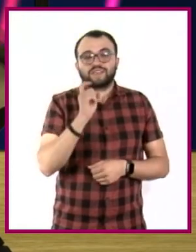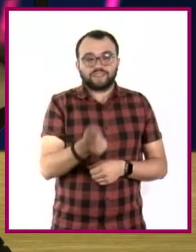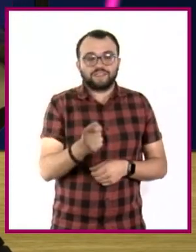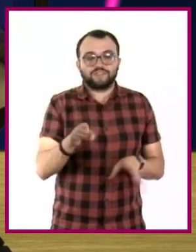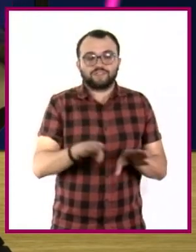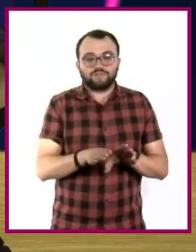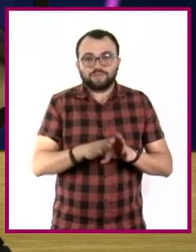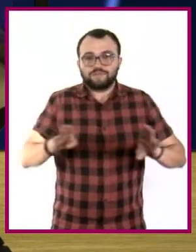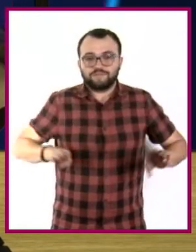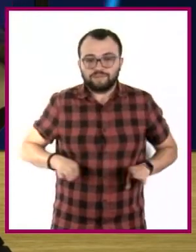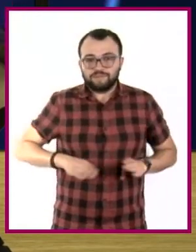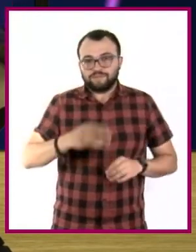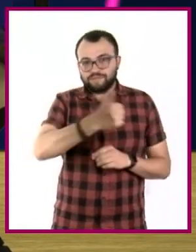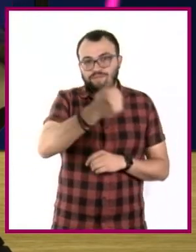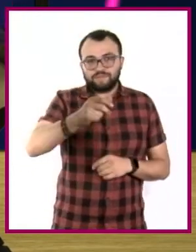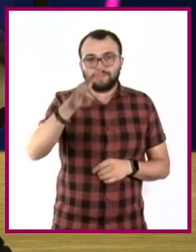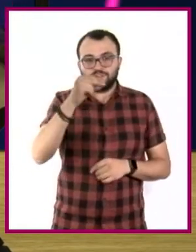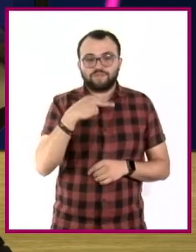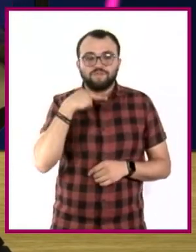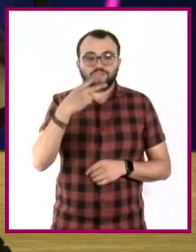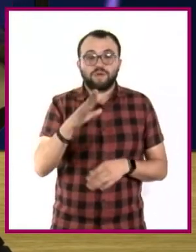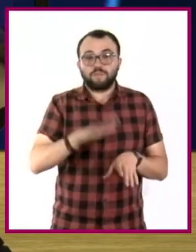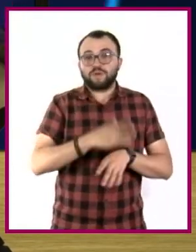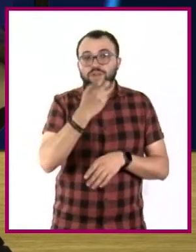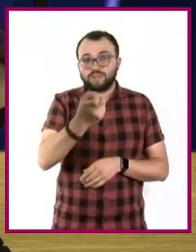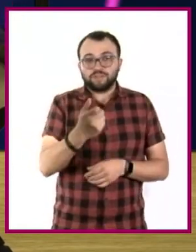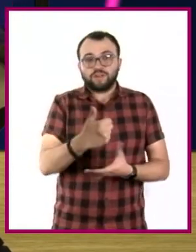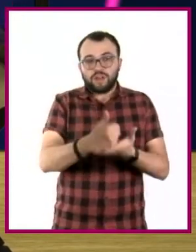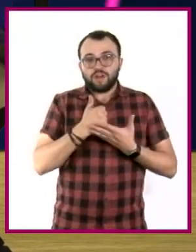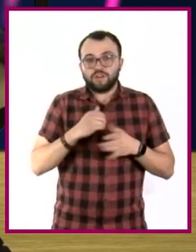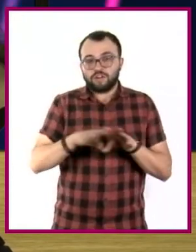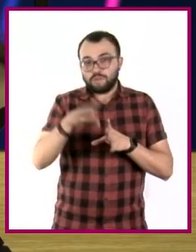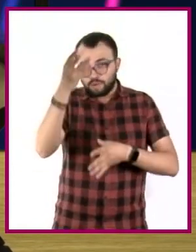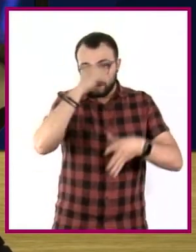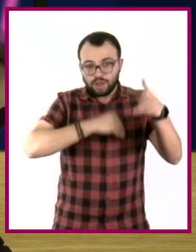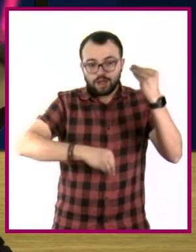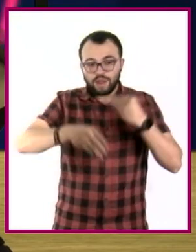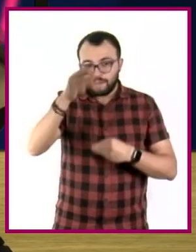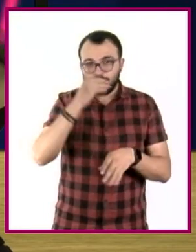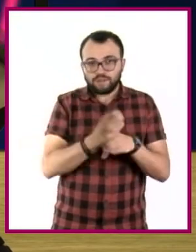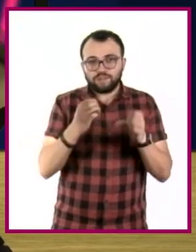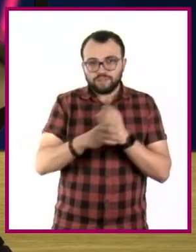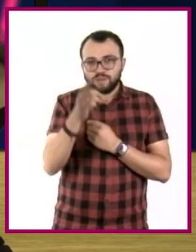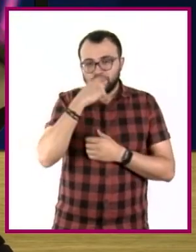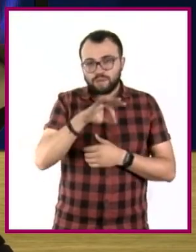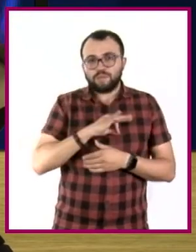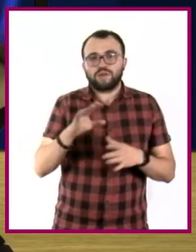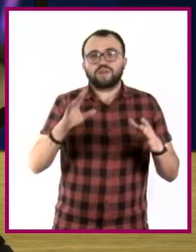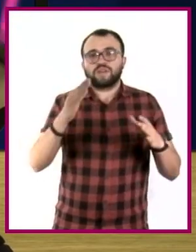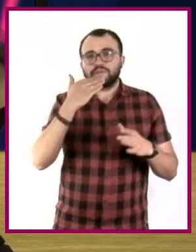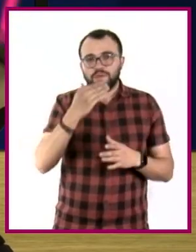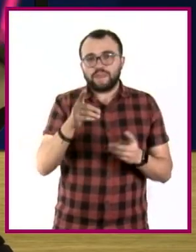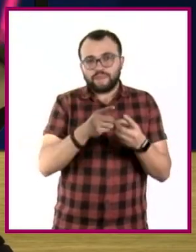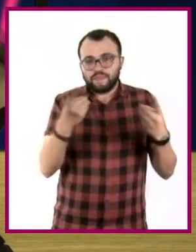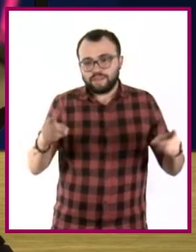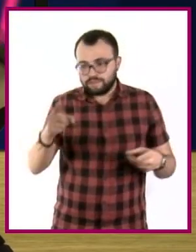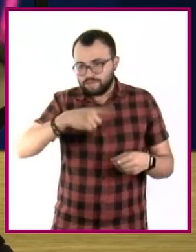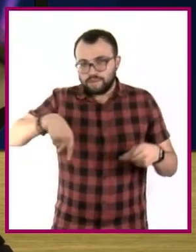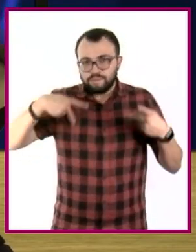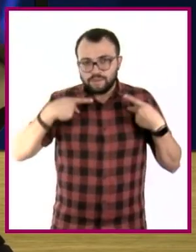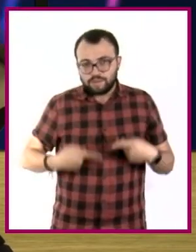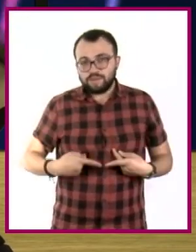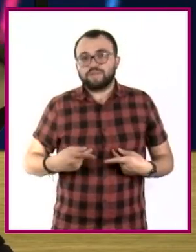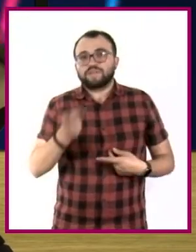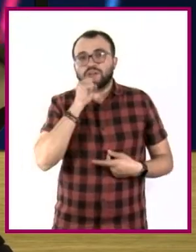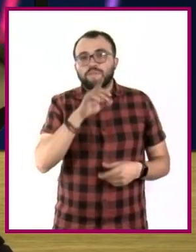sobre comportamiento no verbal, ya que son aspectos que nos ayudan a aprender habilidades para el buen desarrollo de nuestras personas, así como